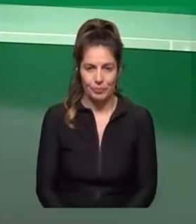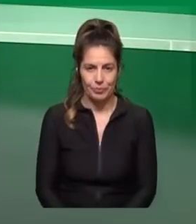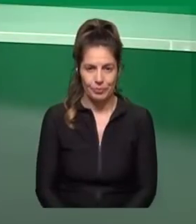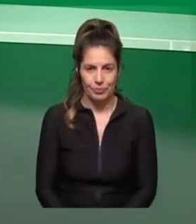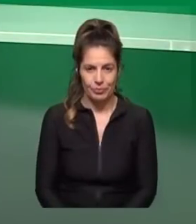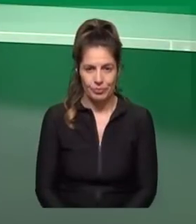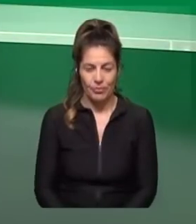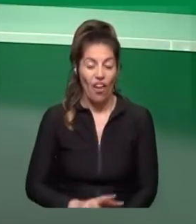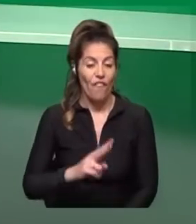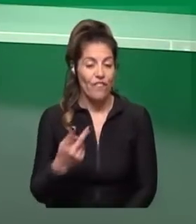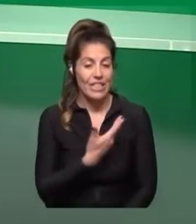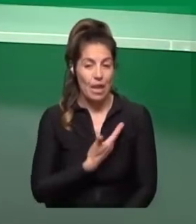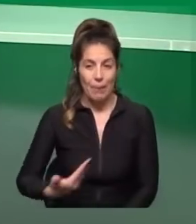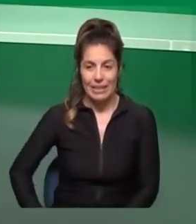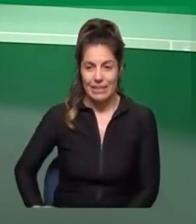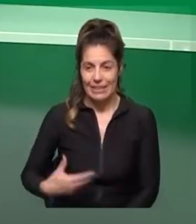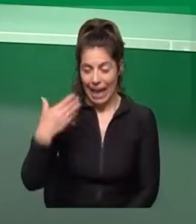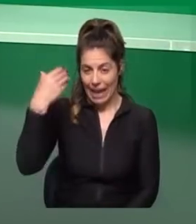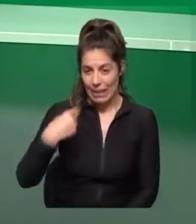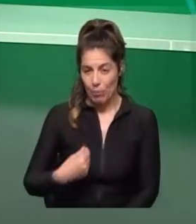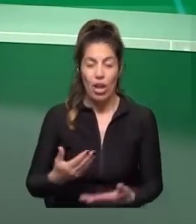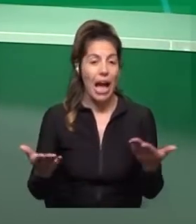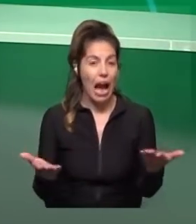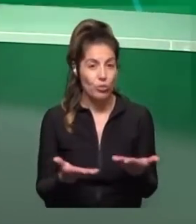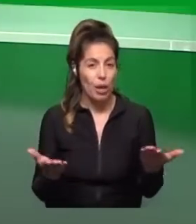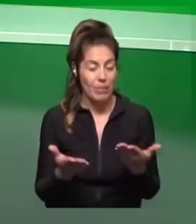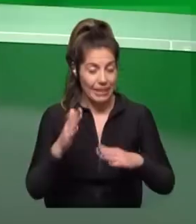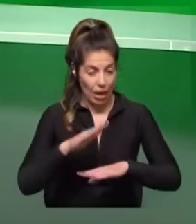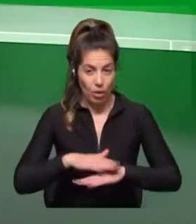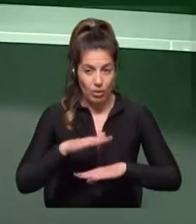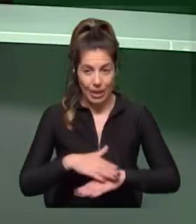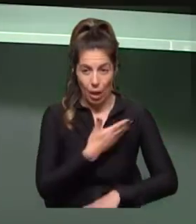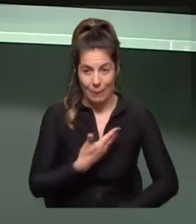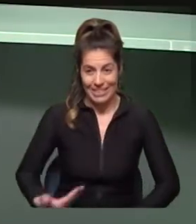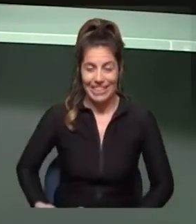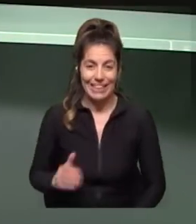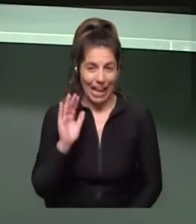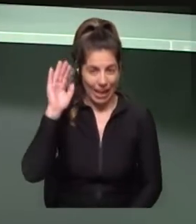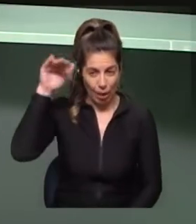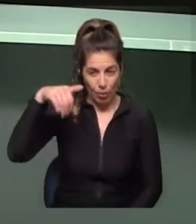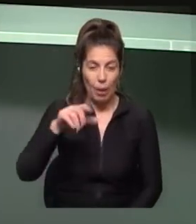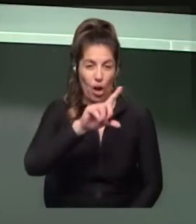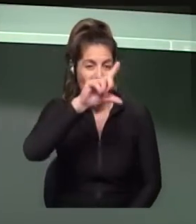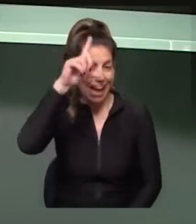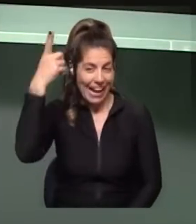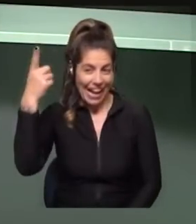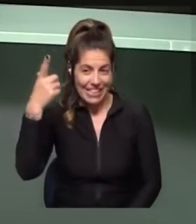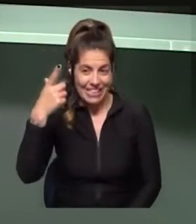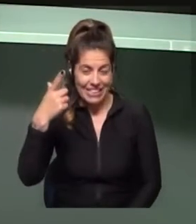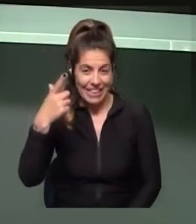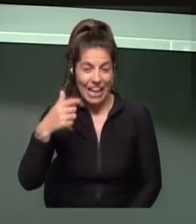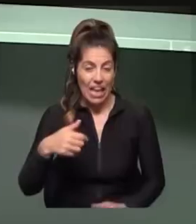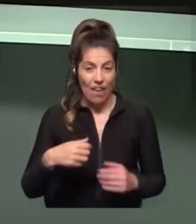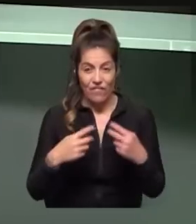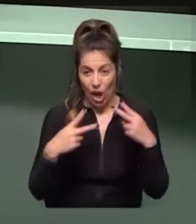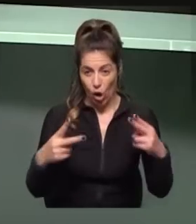bien y la vicepresidenta Beatriz argimón actualmente a cargo de la presidencia de la República Porque Luis lacalle Pou está en el